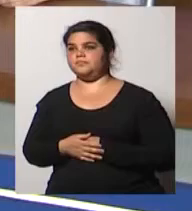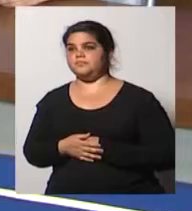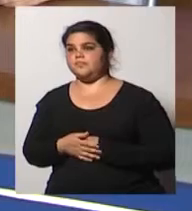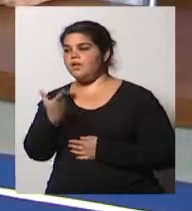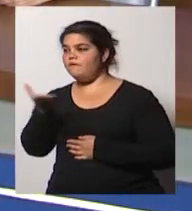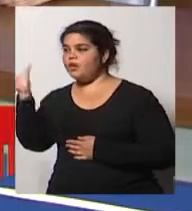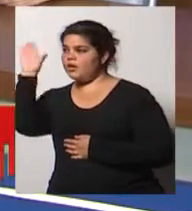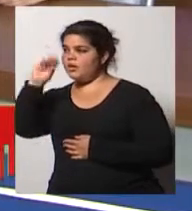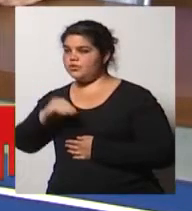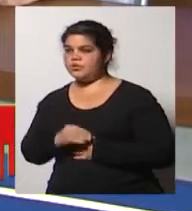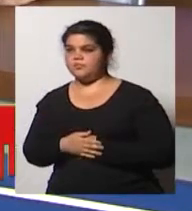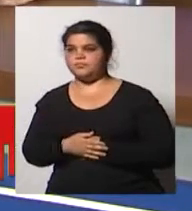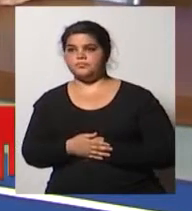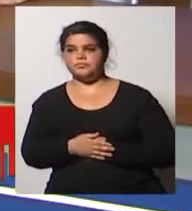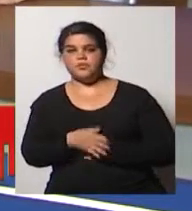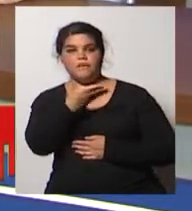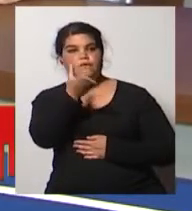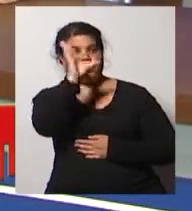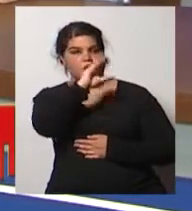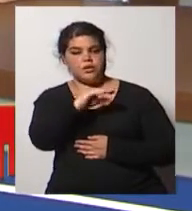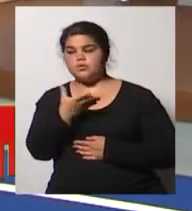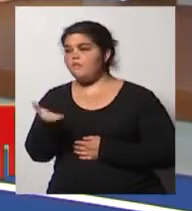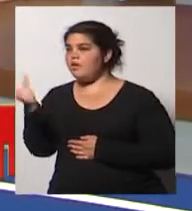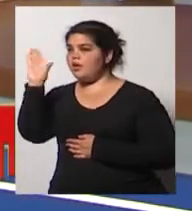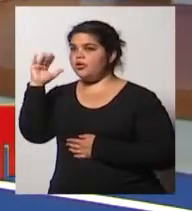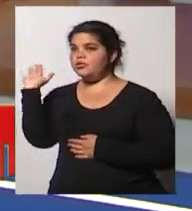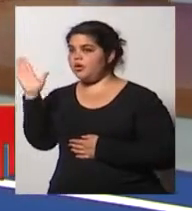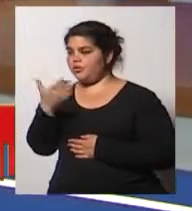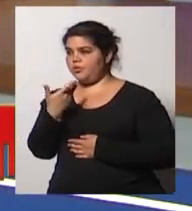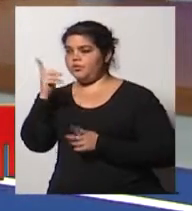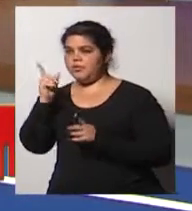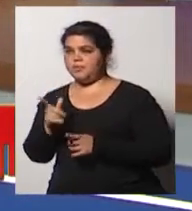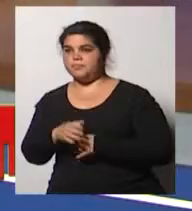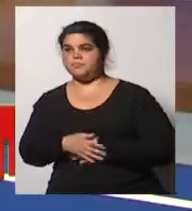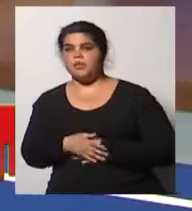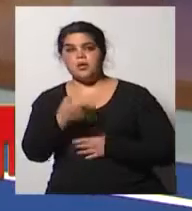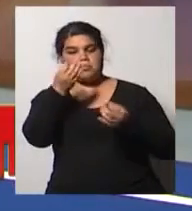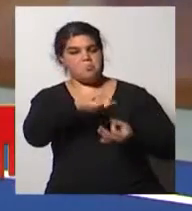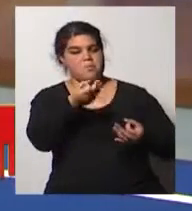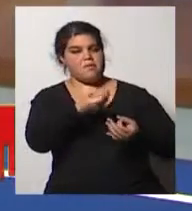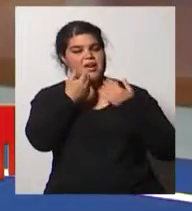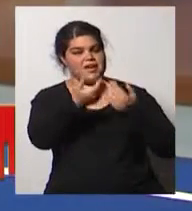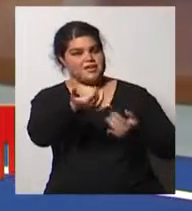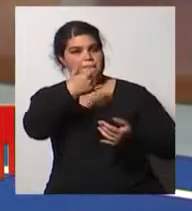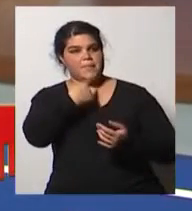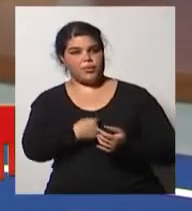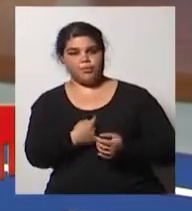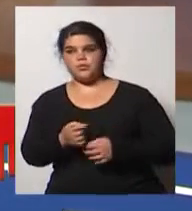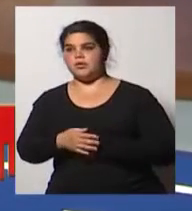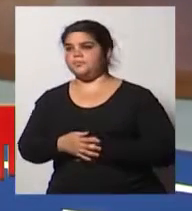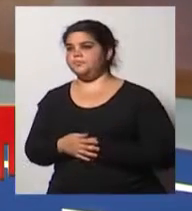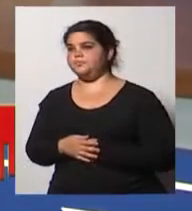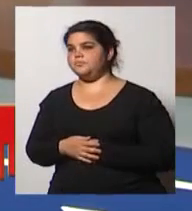Buenas noches. Buenas noches y gracias. Buenas noches a la audiencia. ¿Cómo está? Muy bien, y muchísimas gracias por preguntar. Bueno,